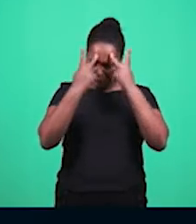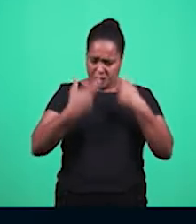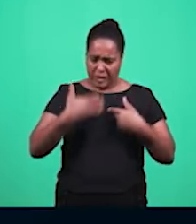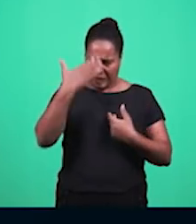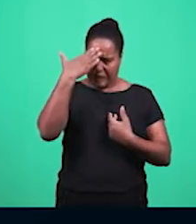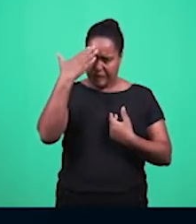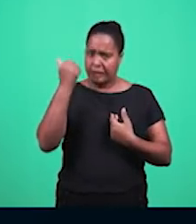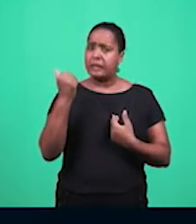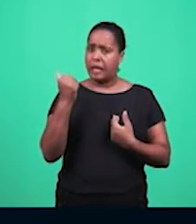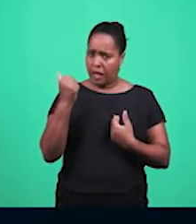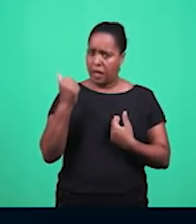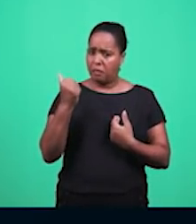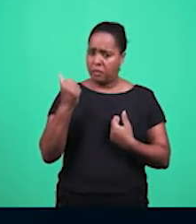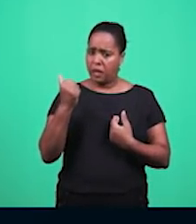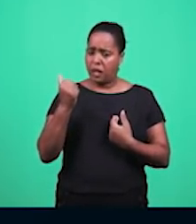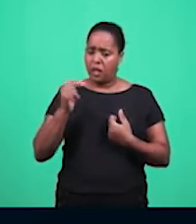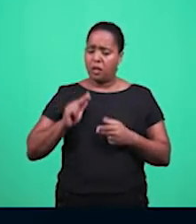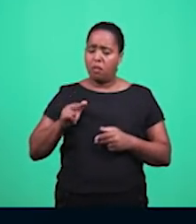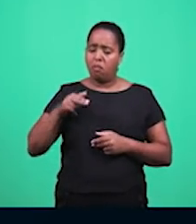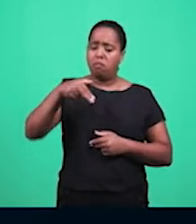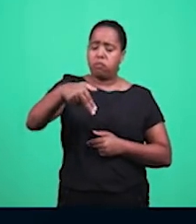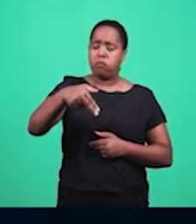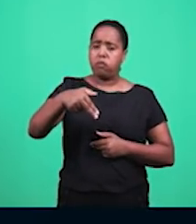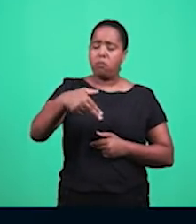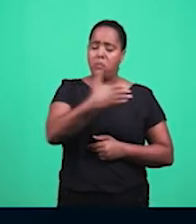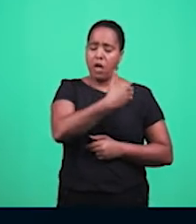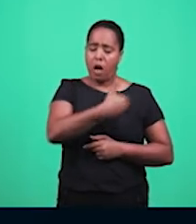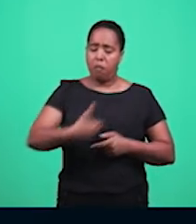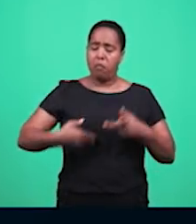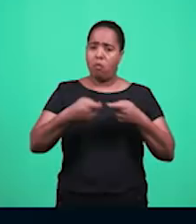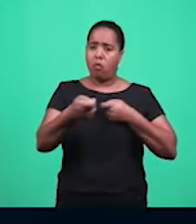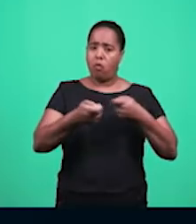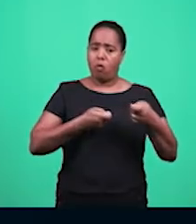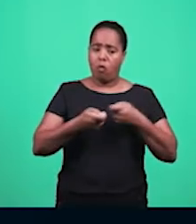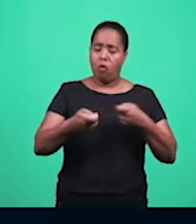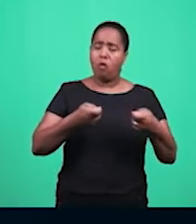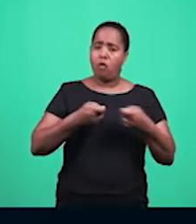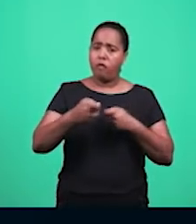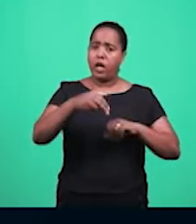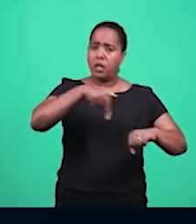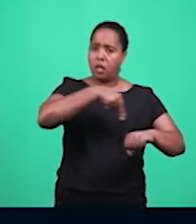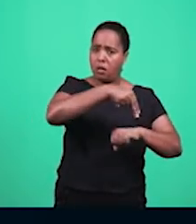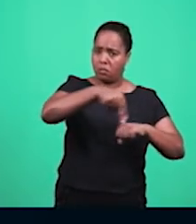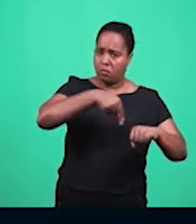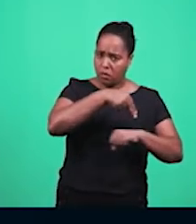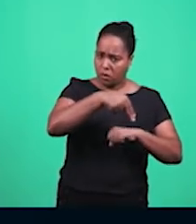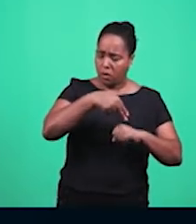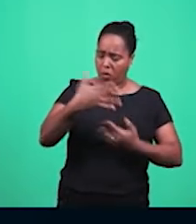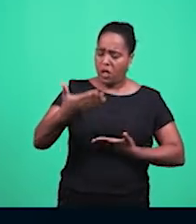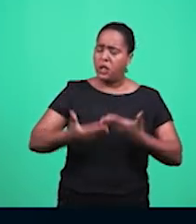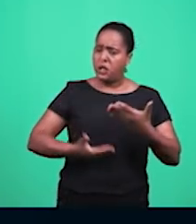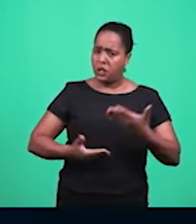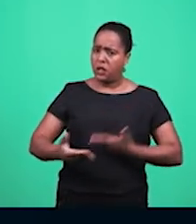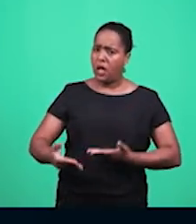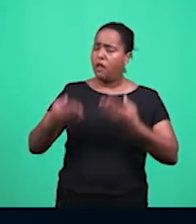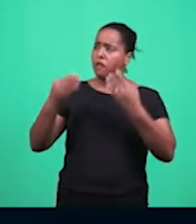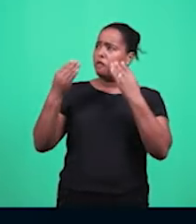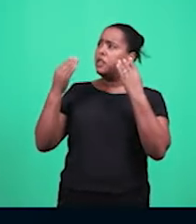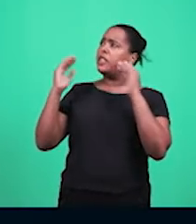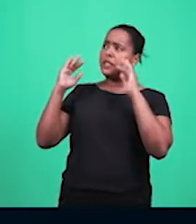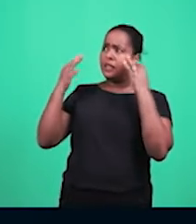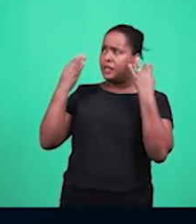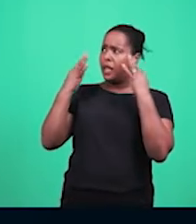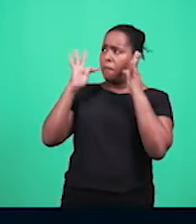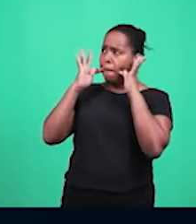coloca personas sabias en el gobierno de esta nación pedimos sabios por aquellos que son